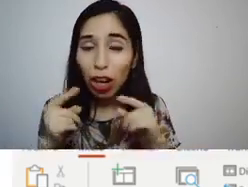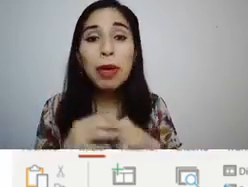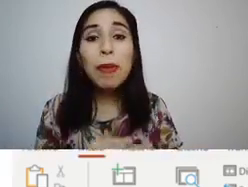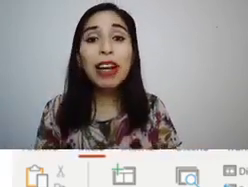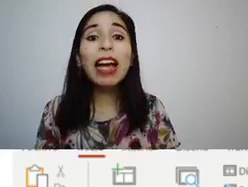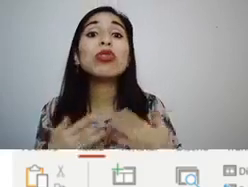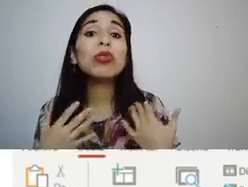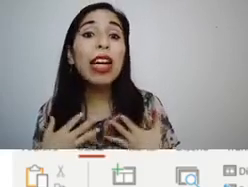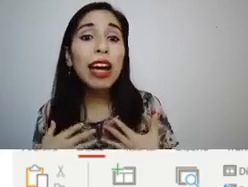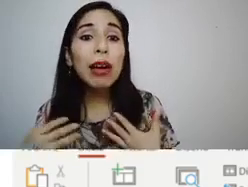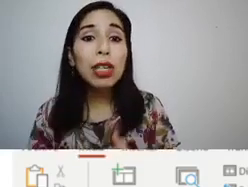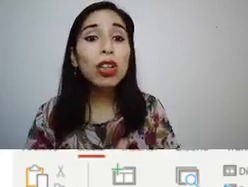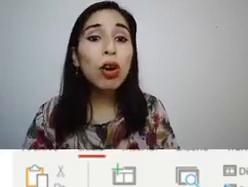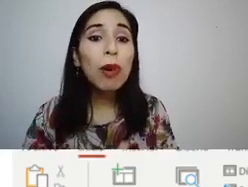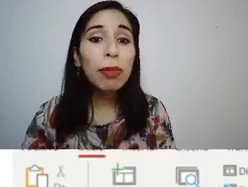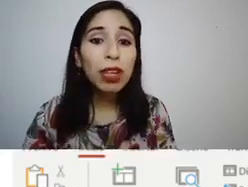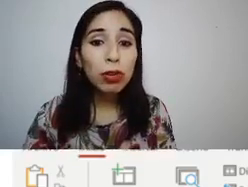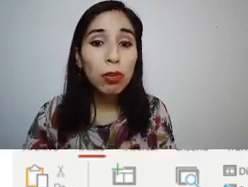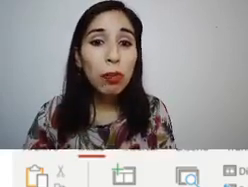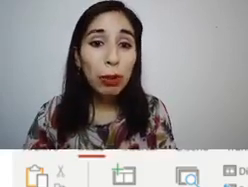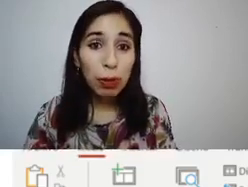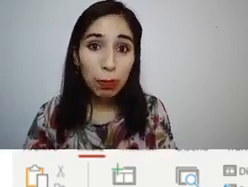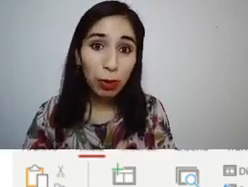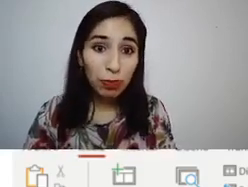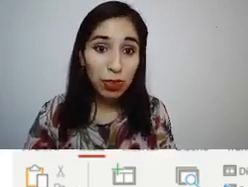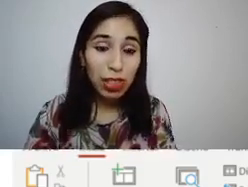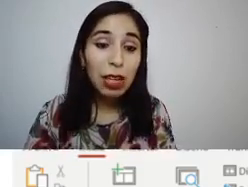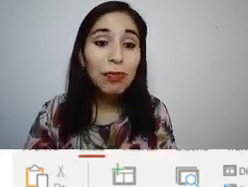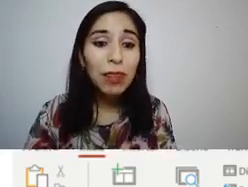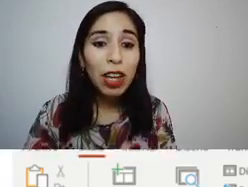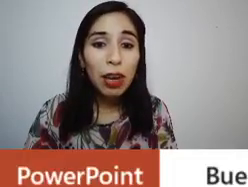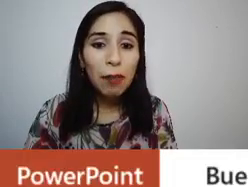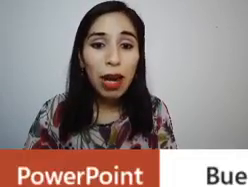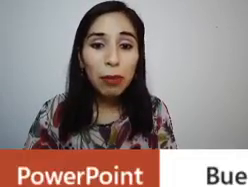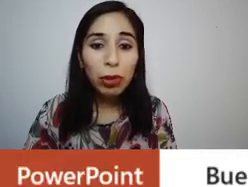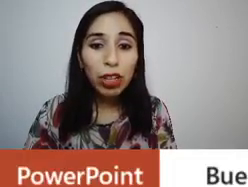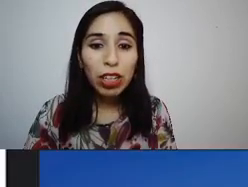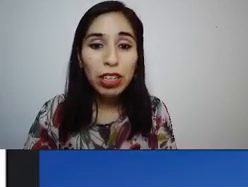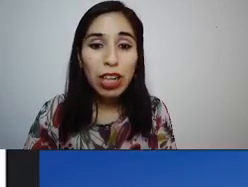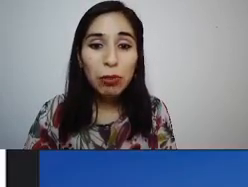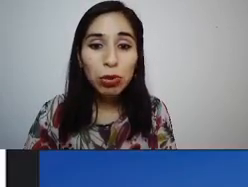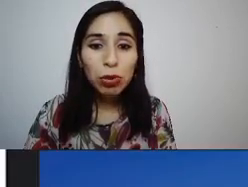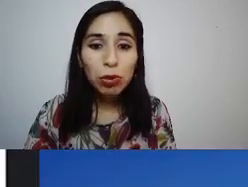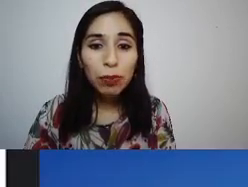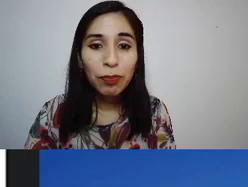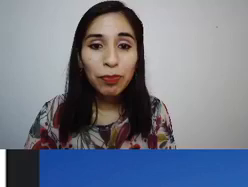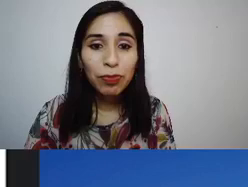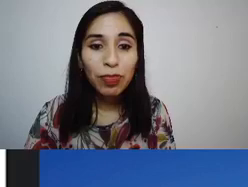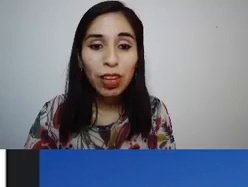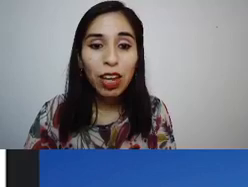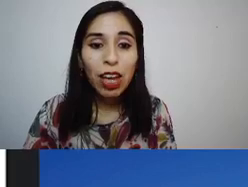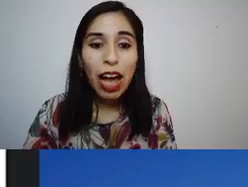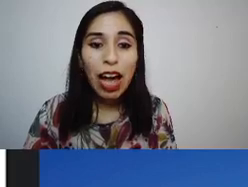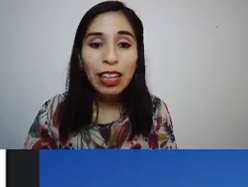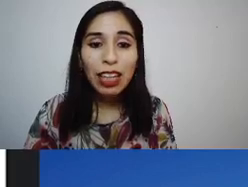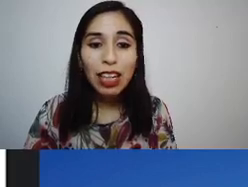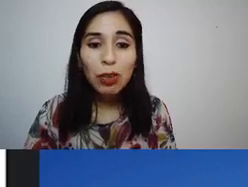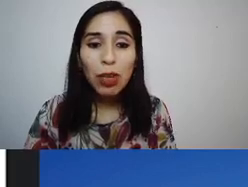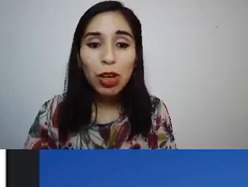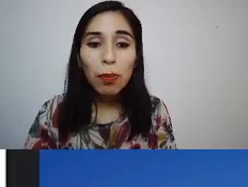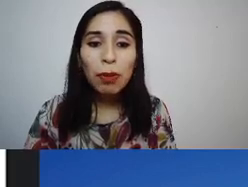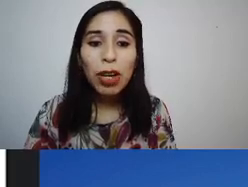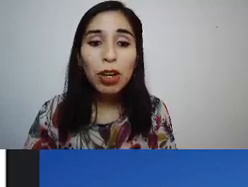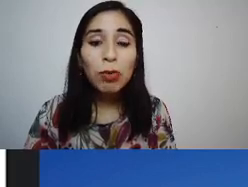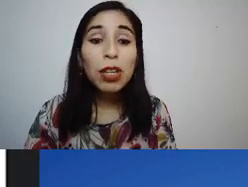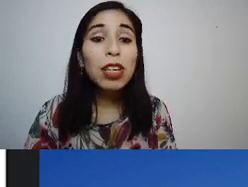ahora me van a ayudar a mí cómo abrir un powerpoint si vamos regresamos aquí